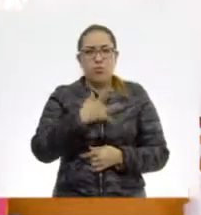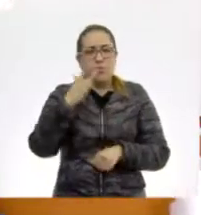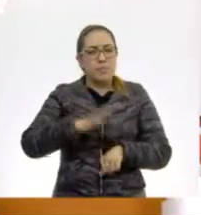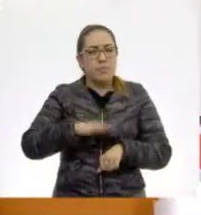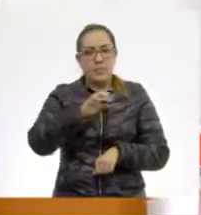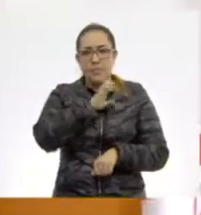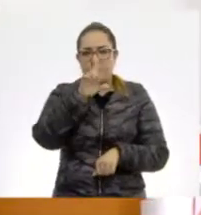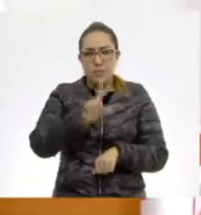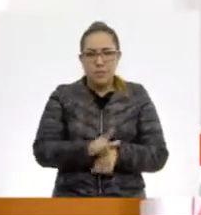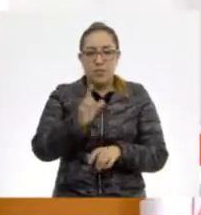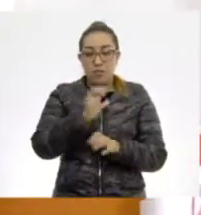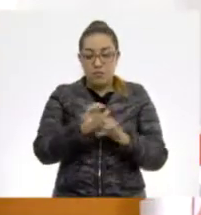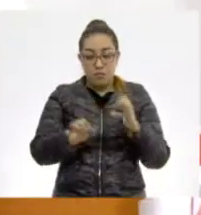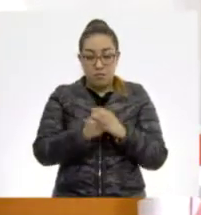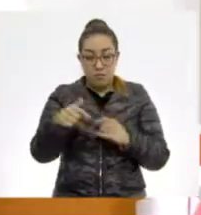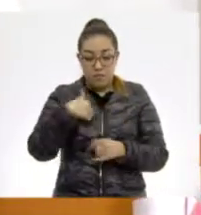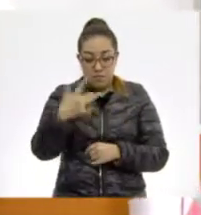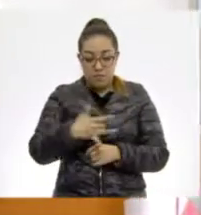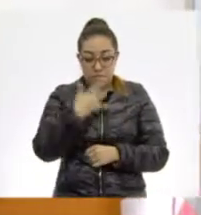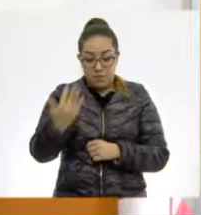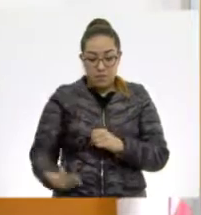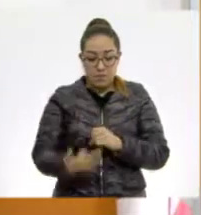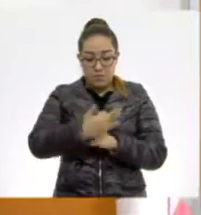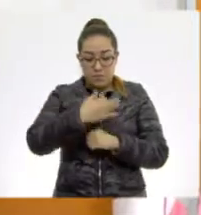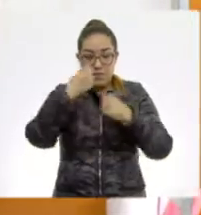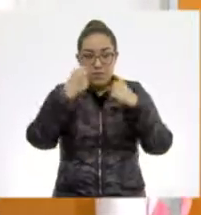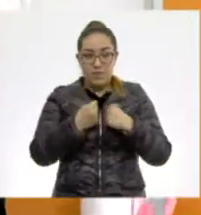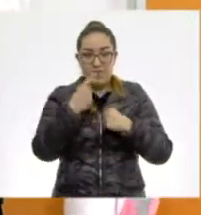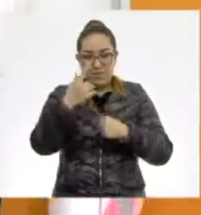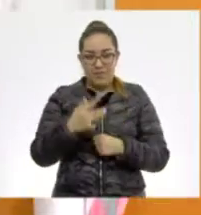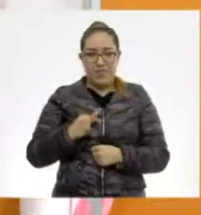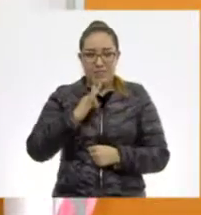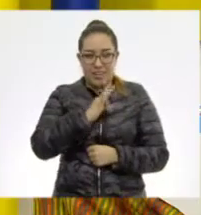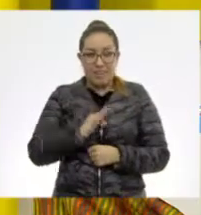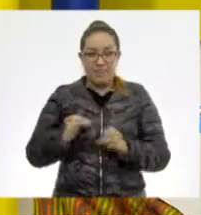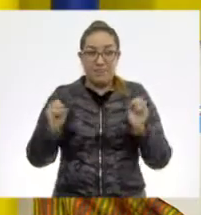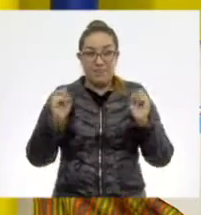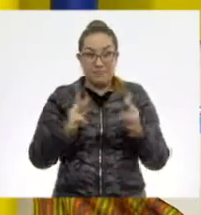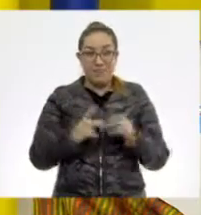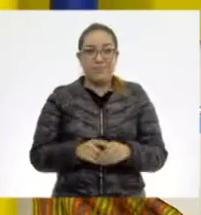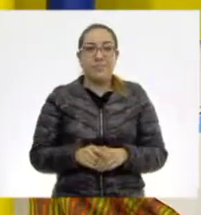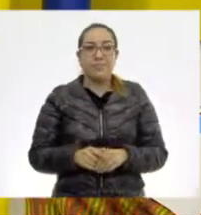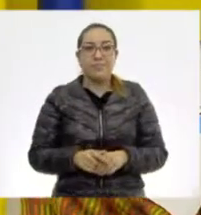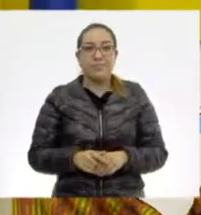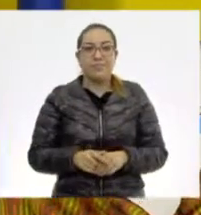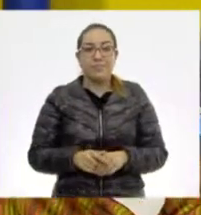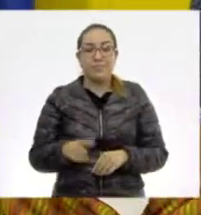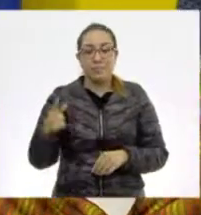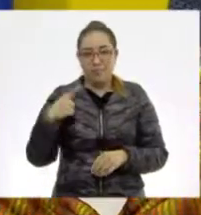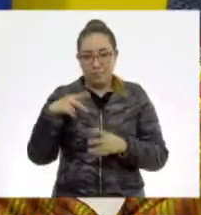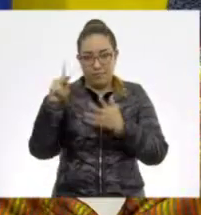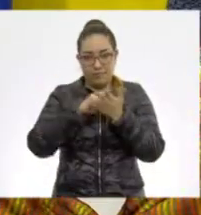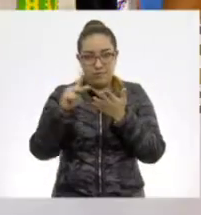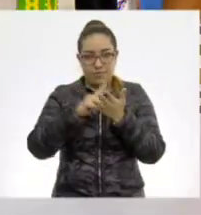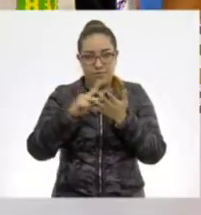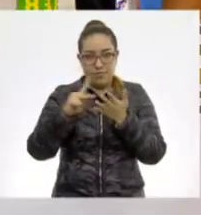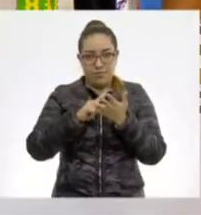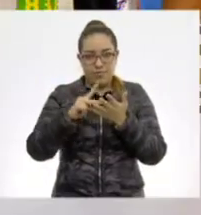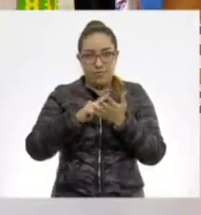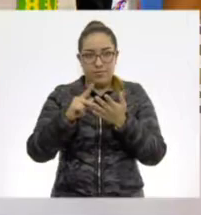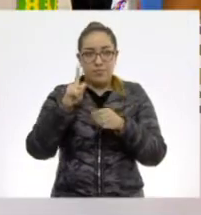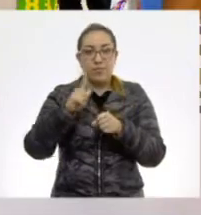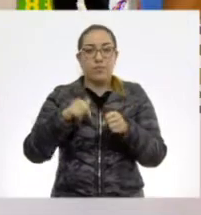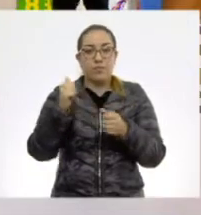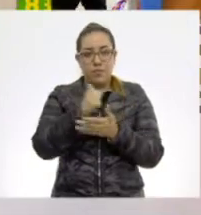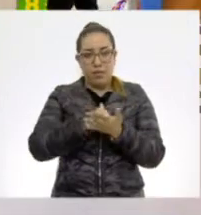especial, de lo que te da seguridad, de lo que te hace feliz. Muy bien. ¿De acuerdo? Entonces, te presto un marcador. ¿Cuál te gusta? El